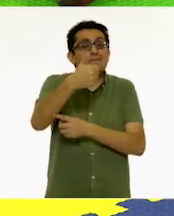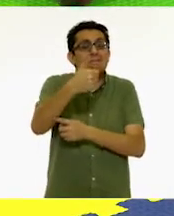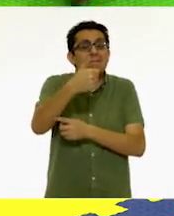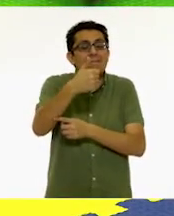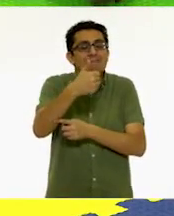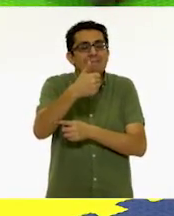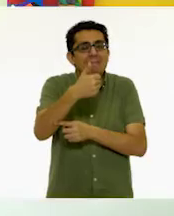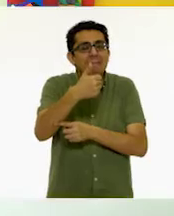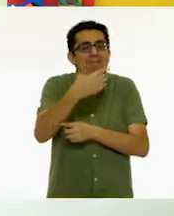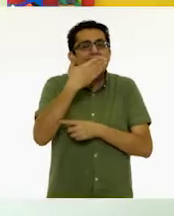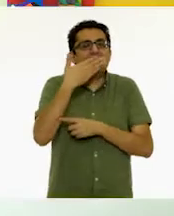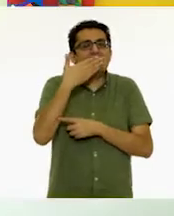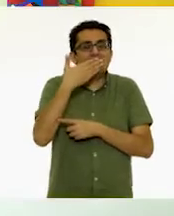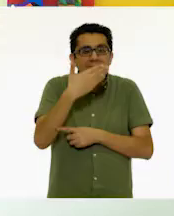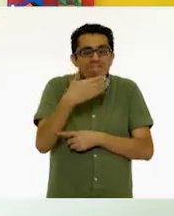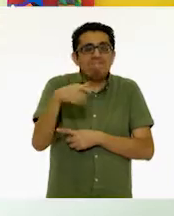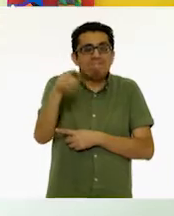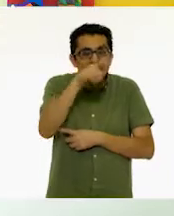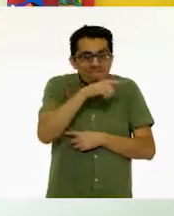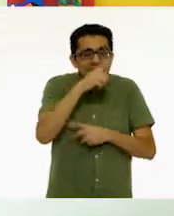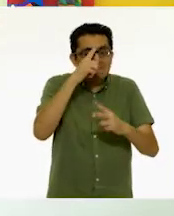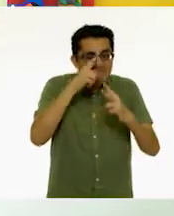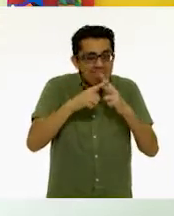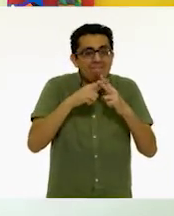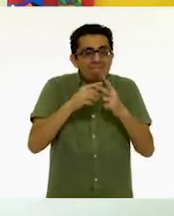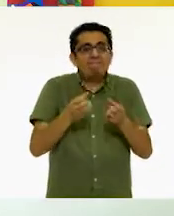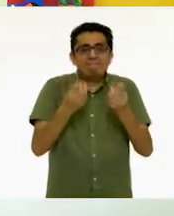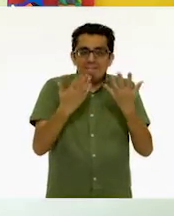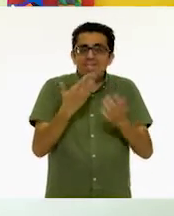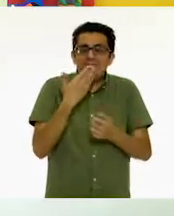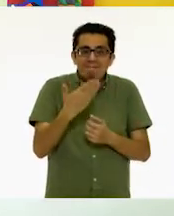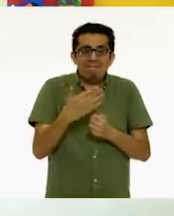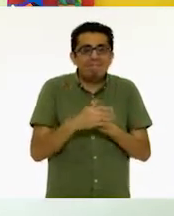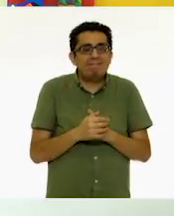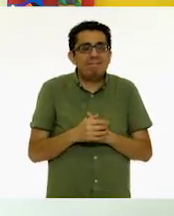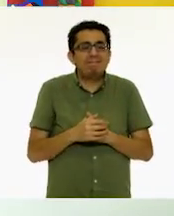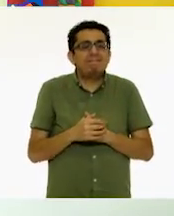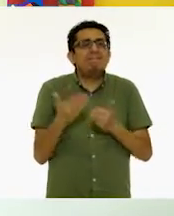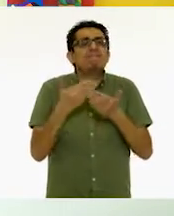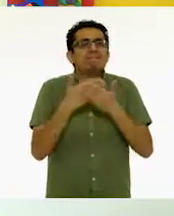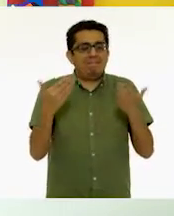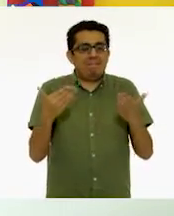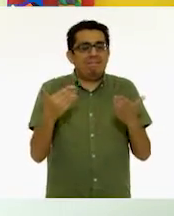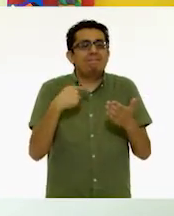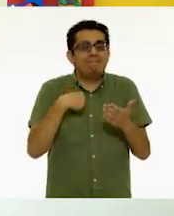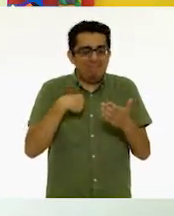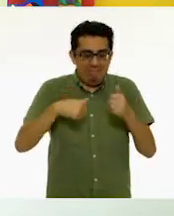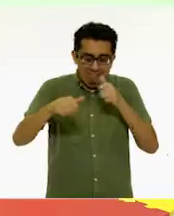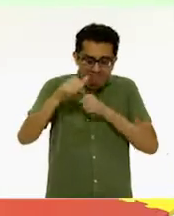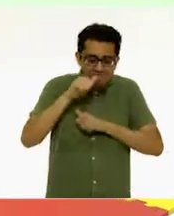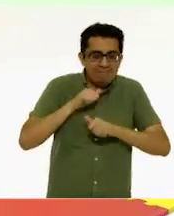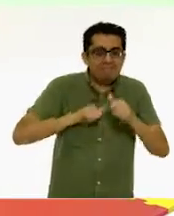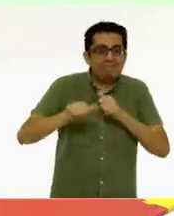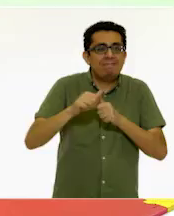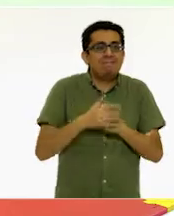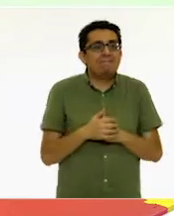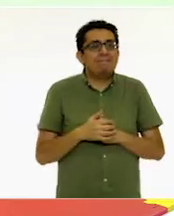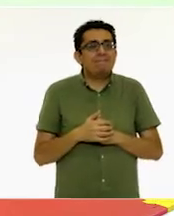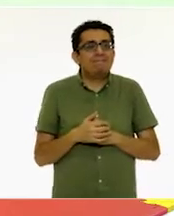¡Seis! ¡Bien! ¡Contaron muy bien! Ahora es mi turno. ¡Ay!